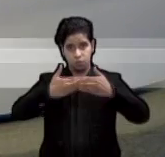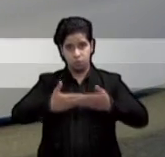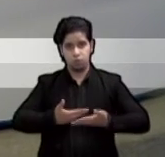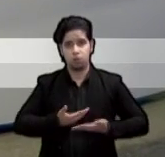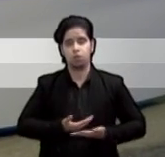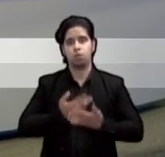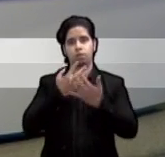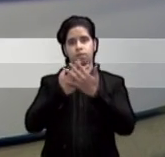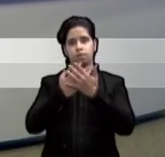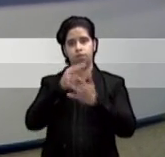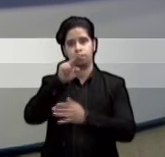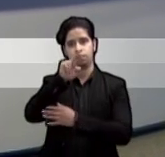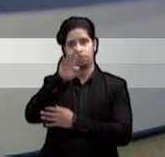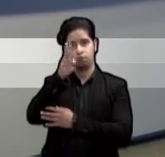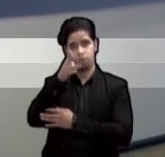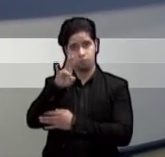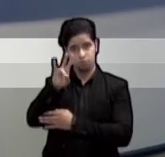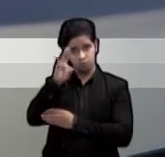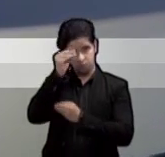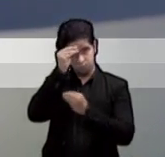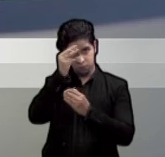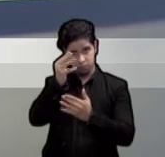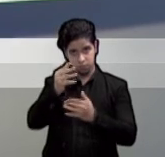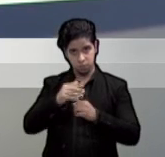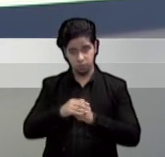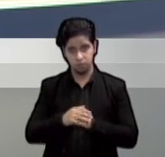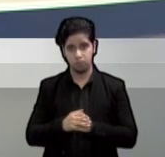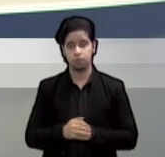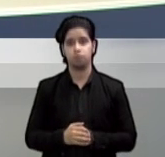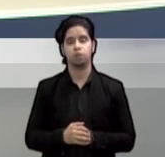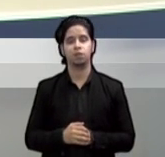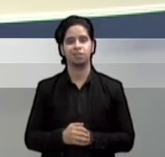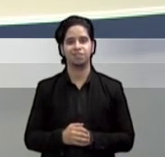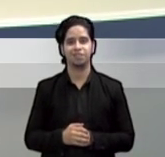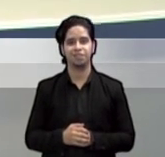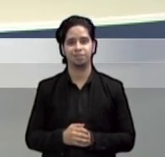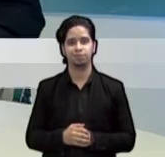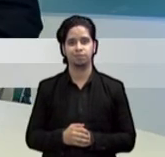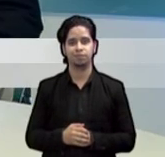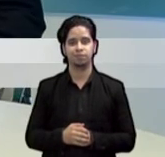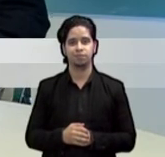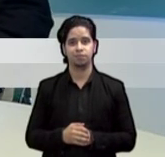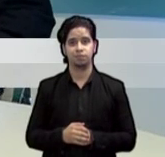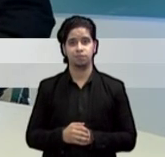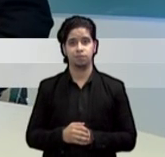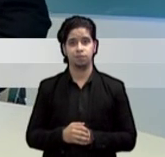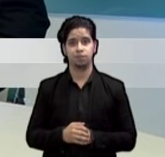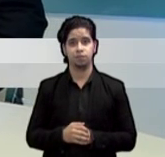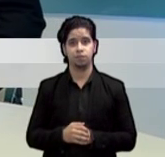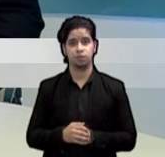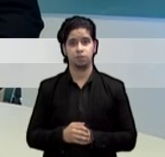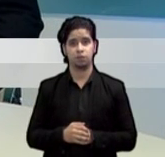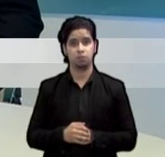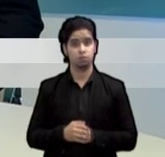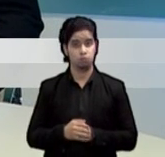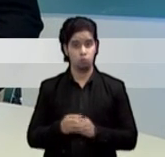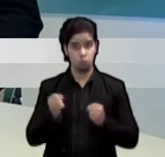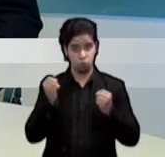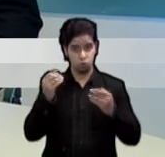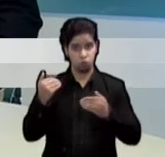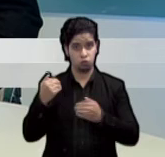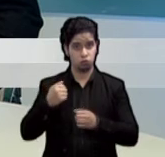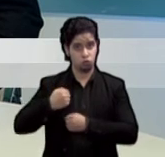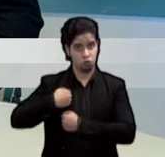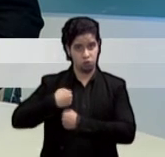Bienvenidos a Noticias 24/7 Informa. De inmediato pasamos a las noticias para esta hora. Cientos de soldados de la Guardia